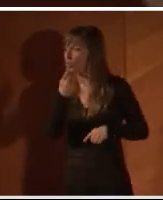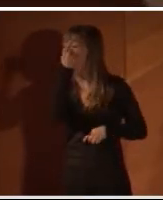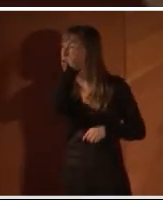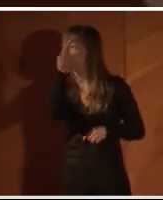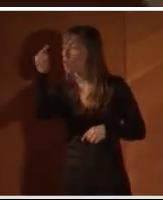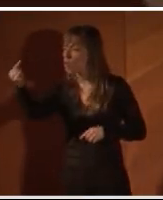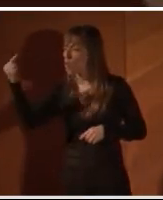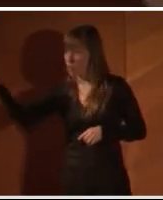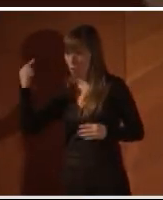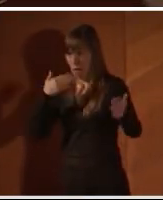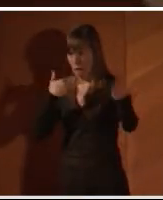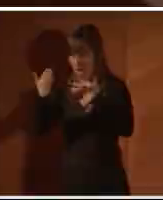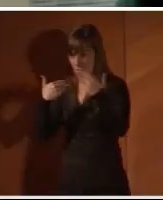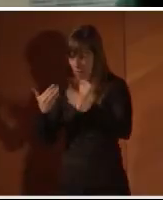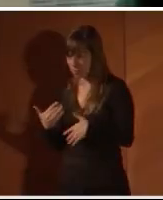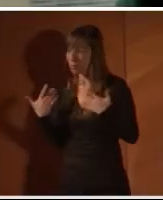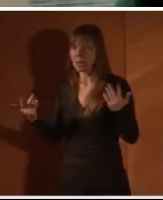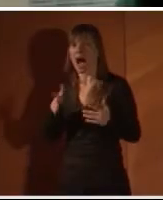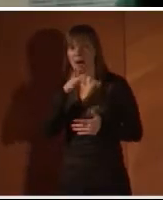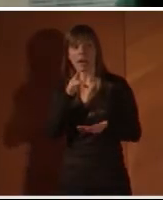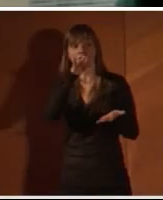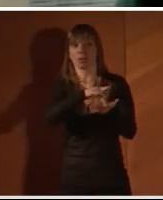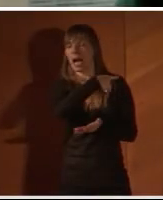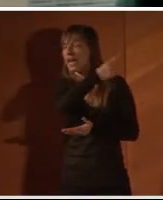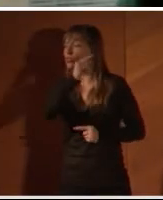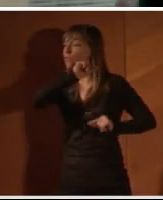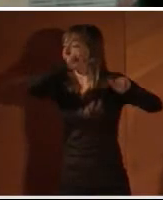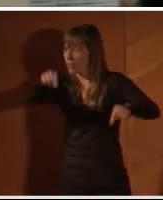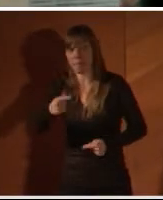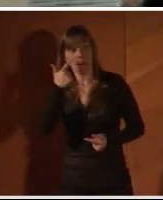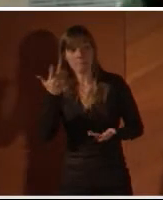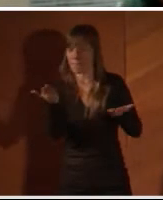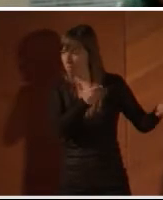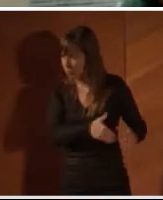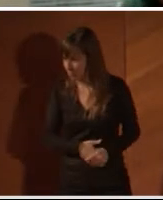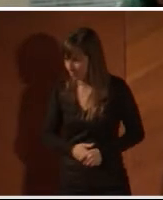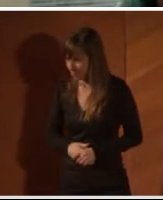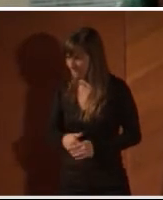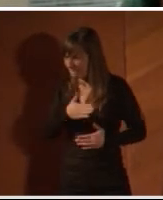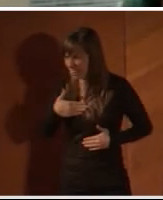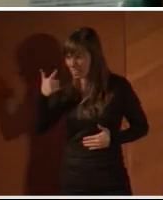a uno, proceden a firmar. Adelante, compañeros. Os queremos ver